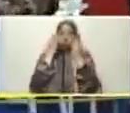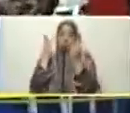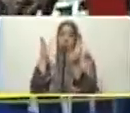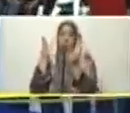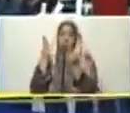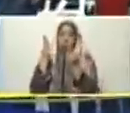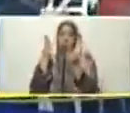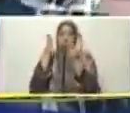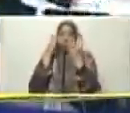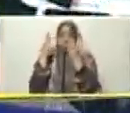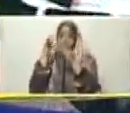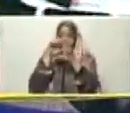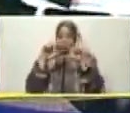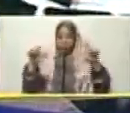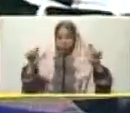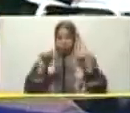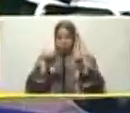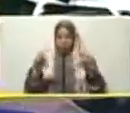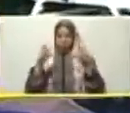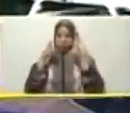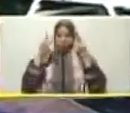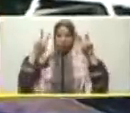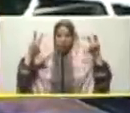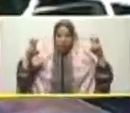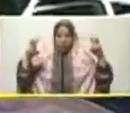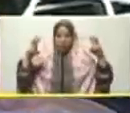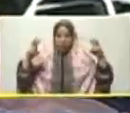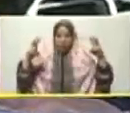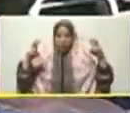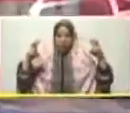que están muy bien pensadas